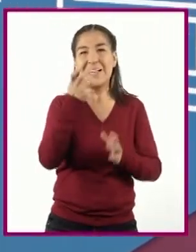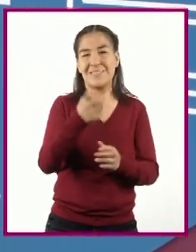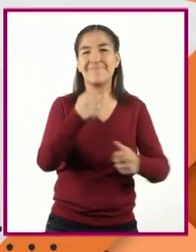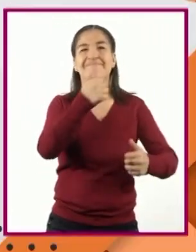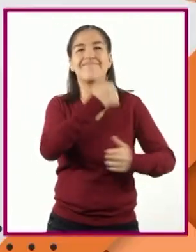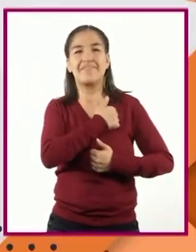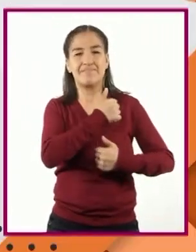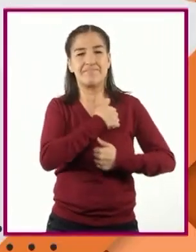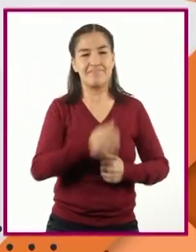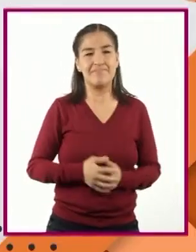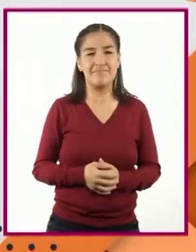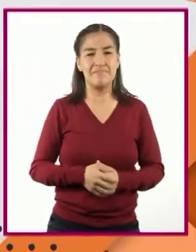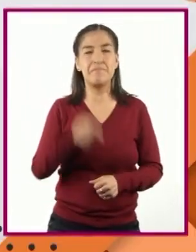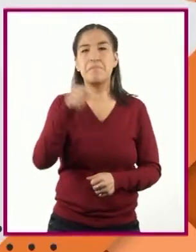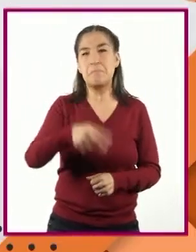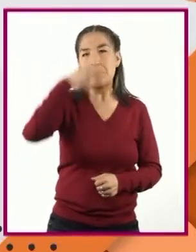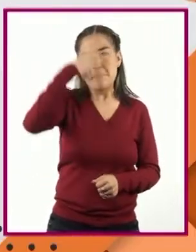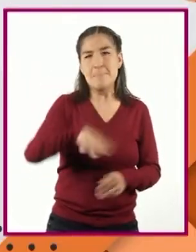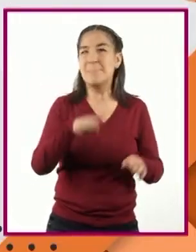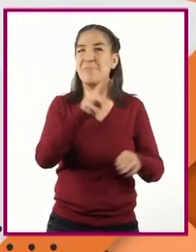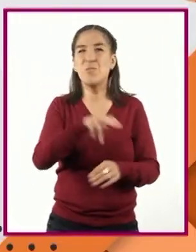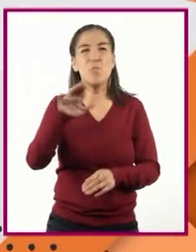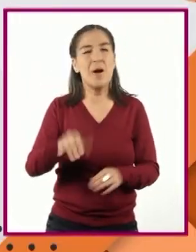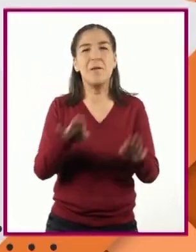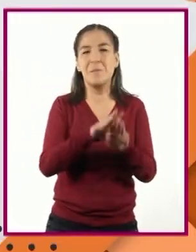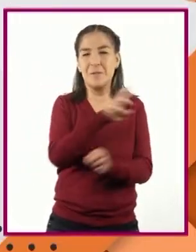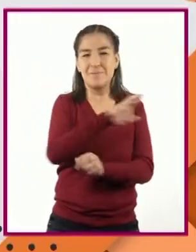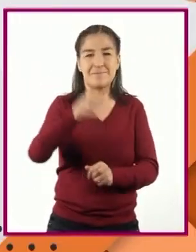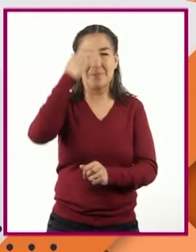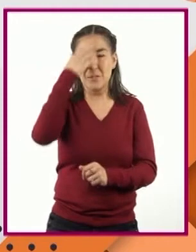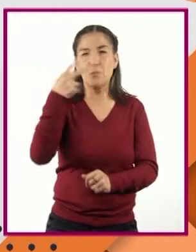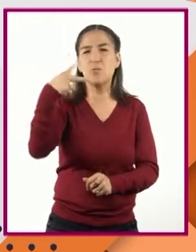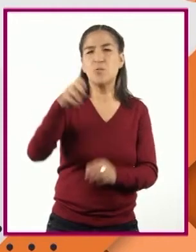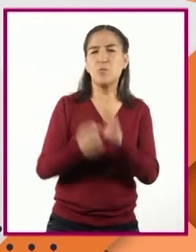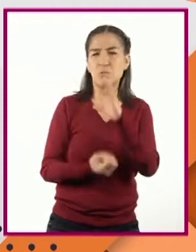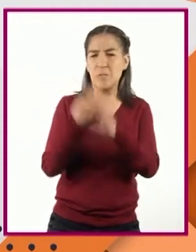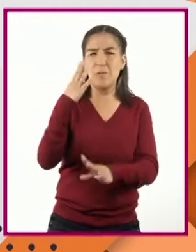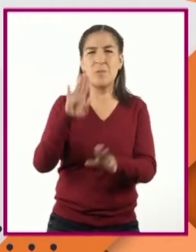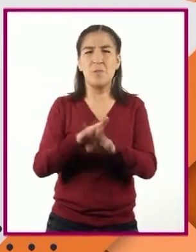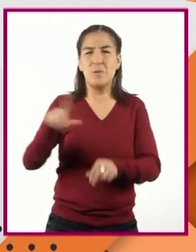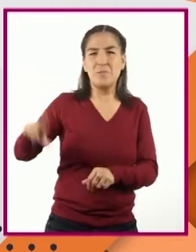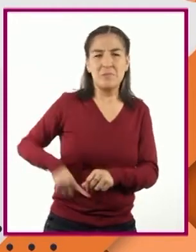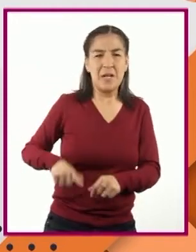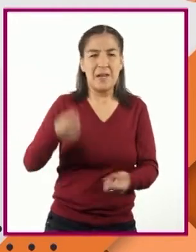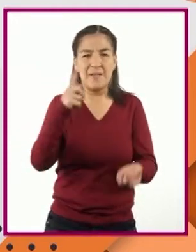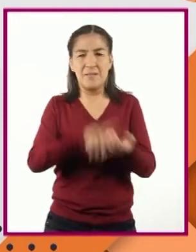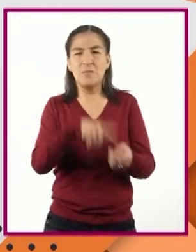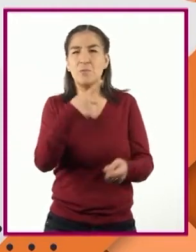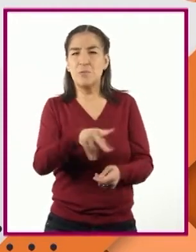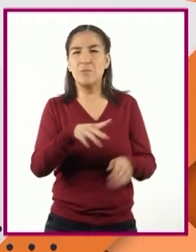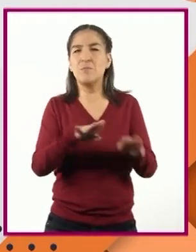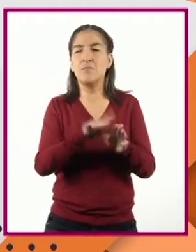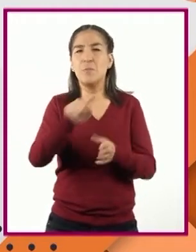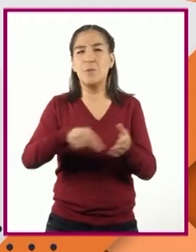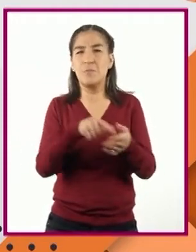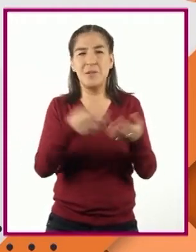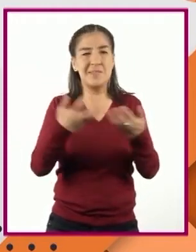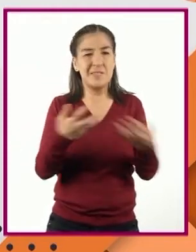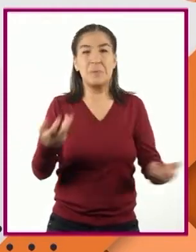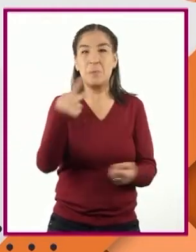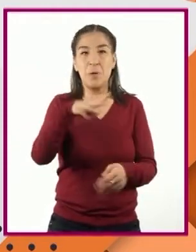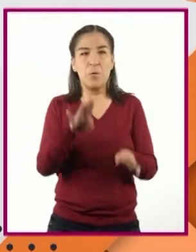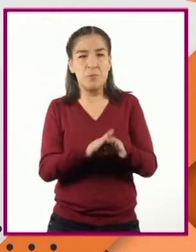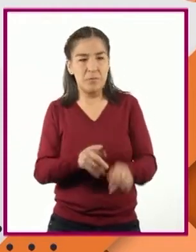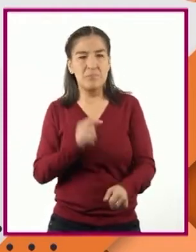ejército. México nunca reconoció al nuevo estado surgido sobre su territorio, pero tampoco fue capaz de imponer su